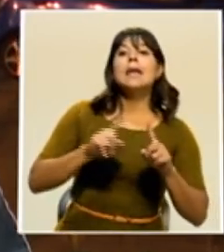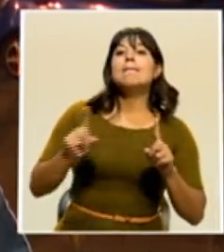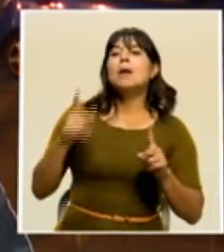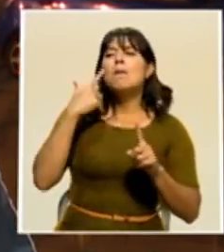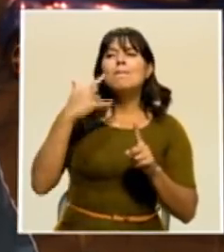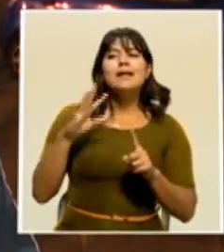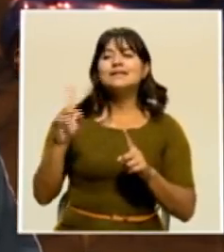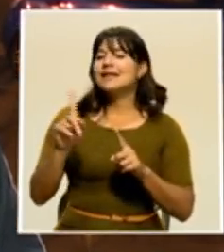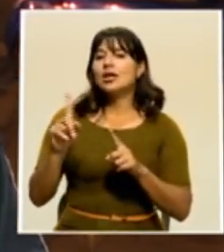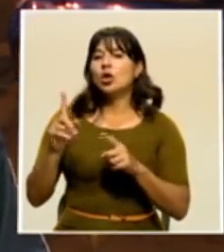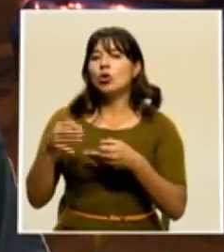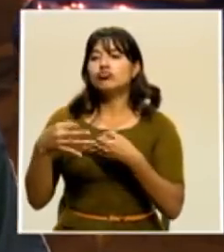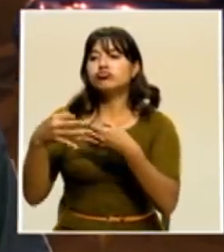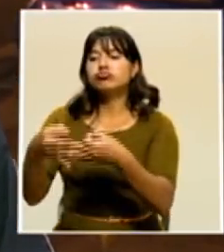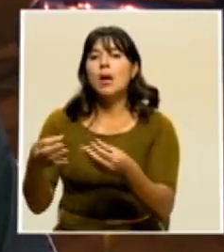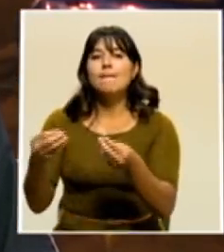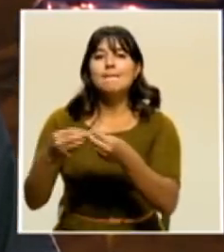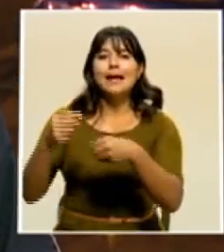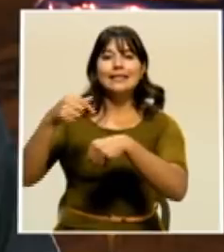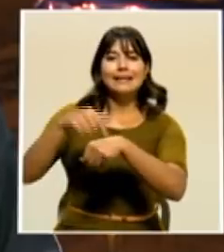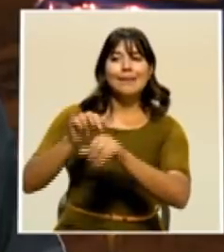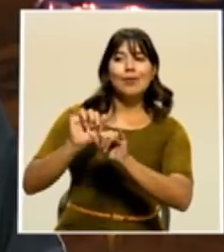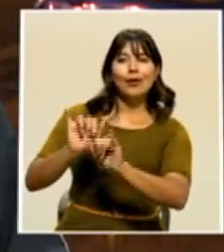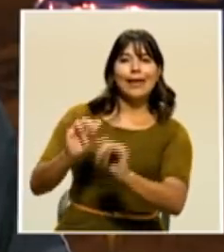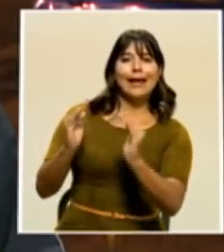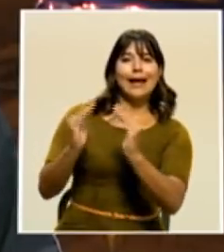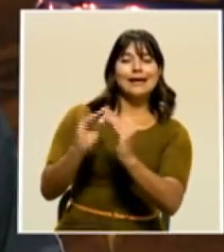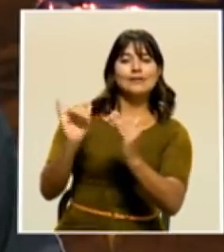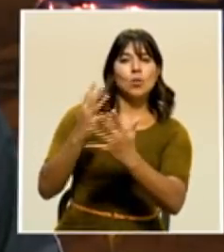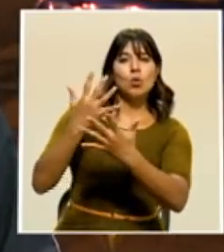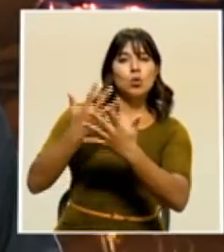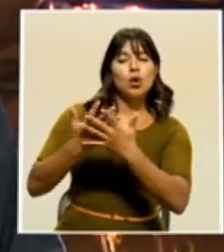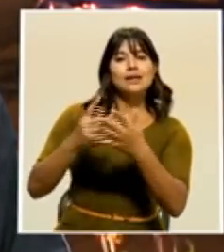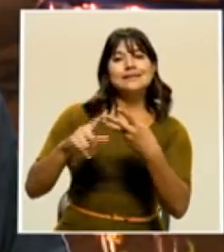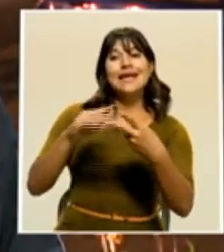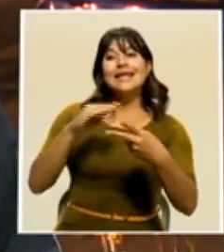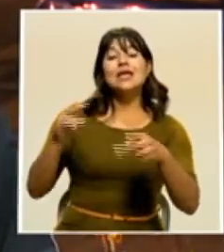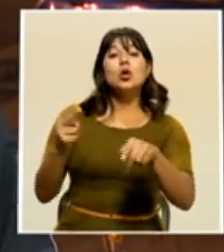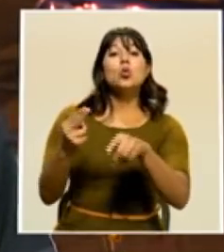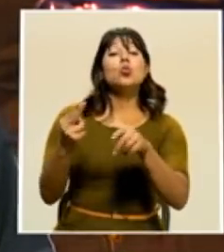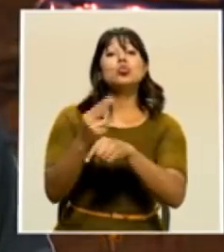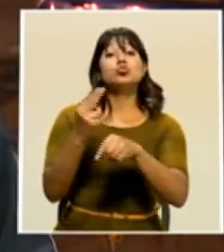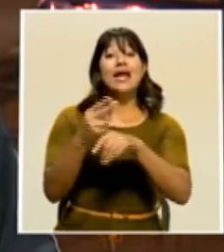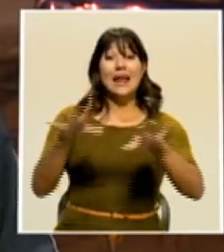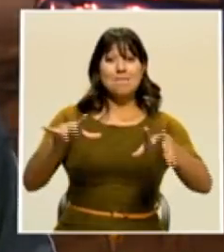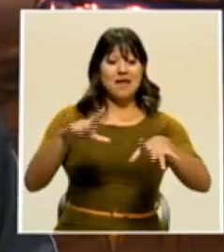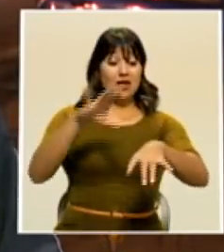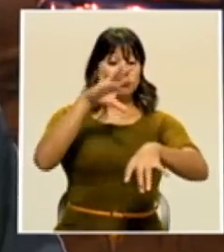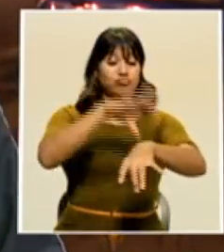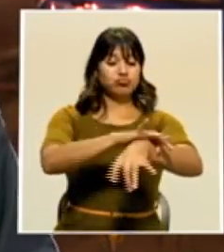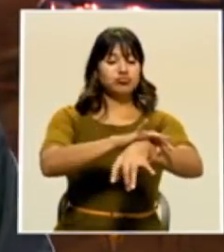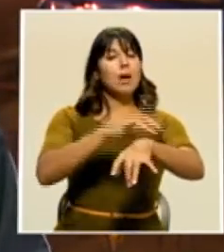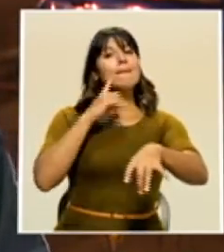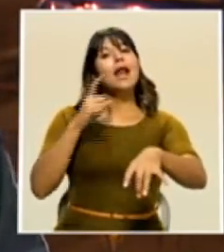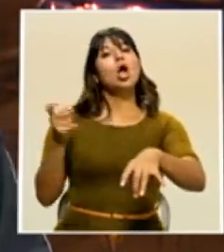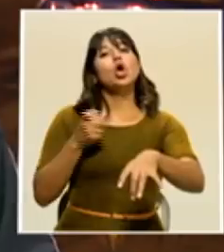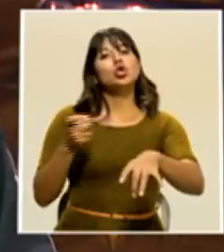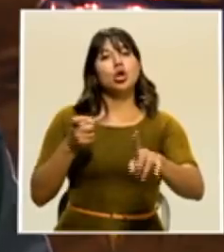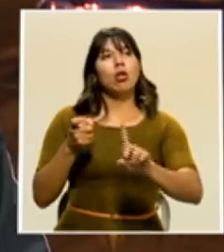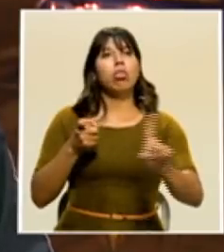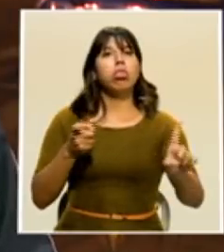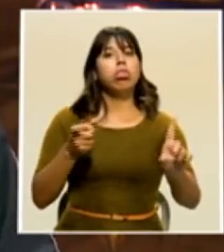domiciliario y el uso de la tobillera electrónica, y que serían otro tipo de medidas las que estaría solicitando la Fiscalía. Como les digo, esto